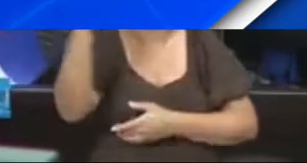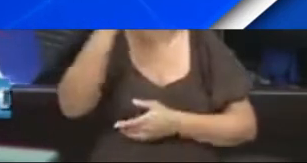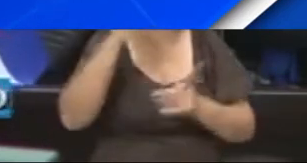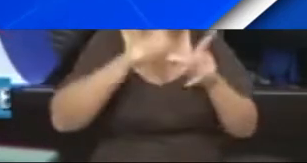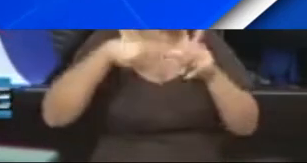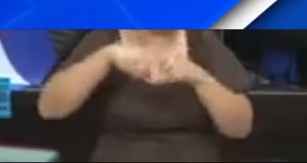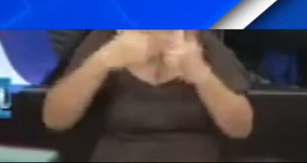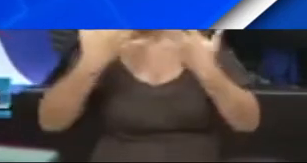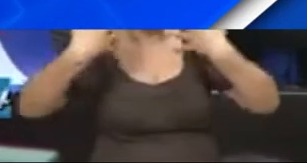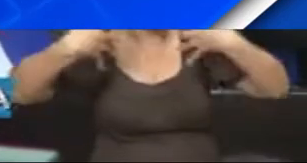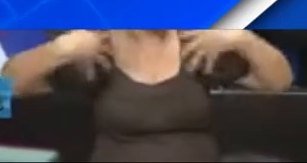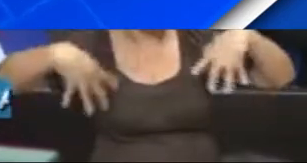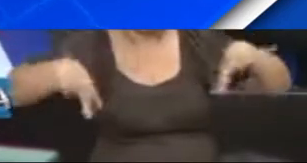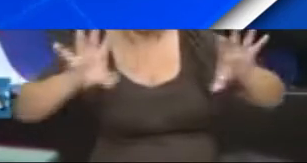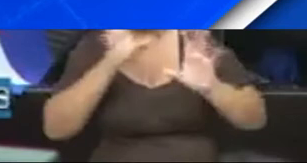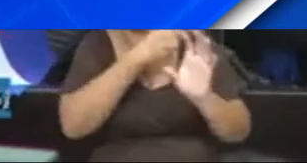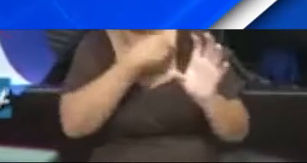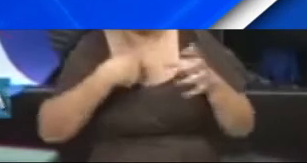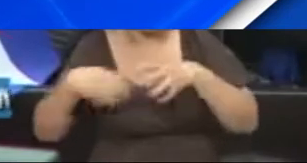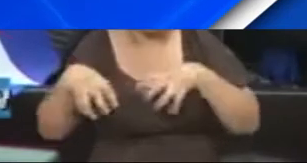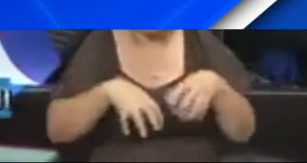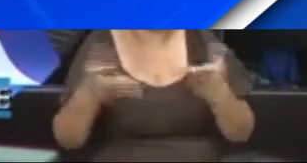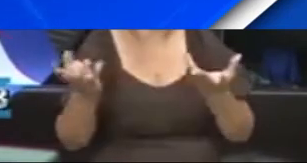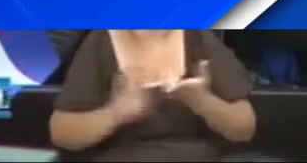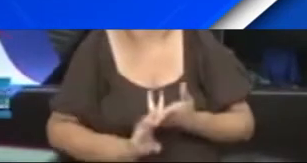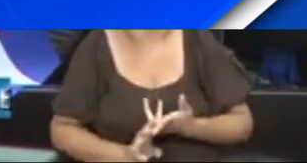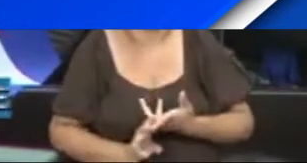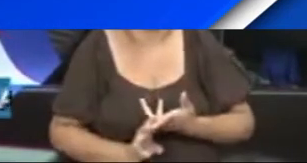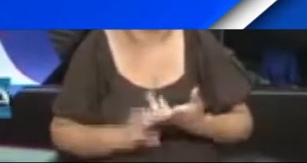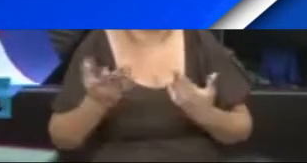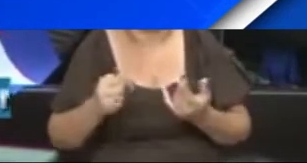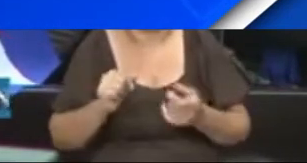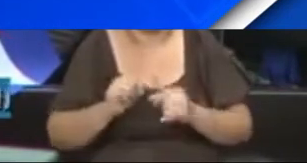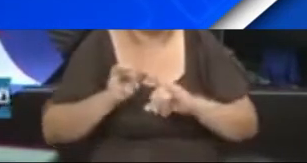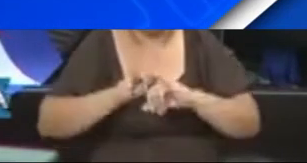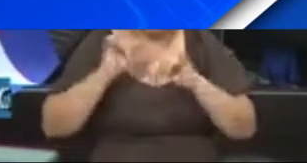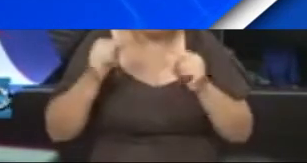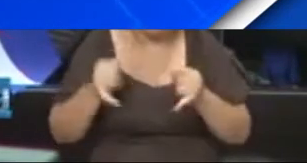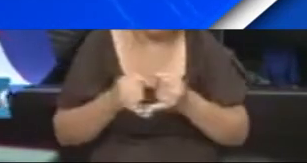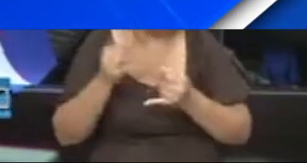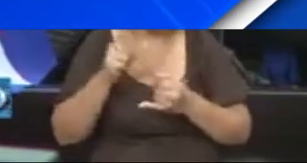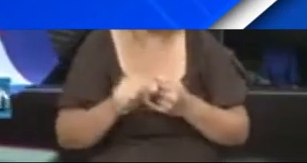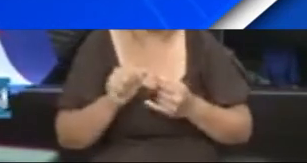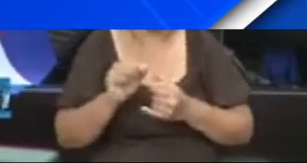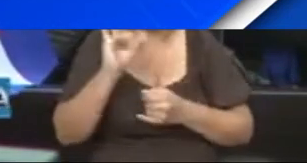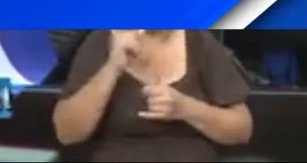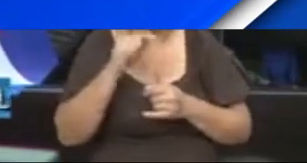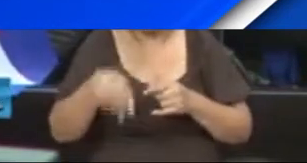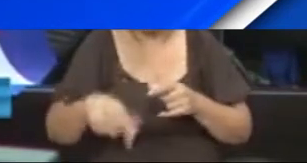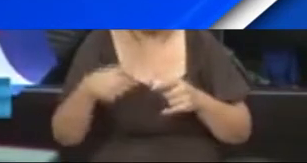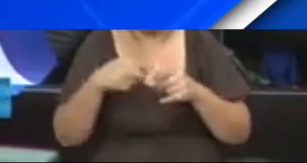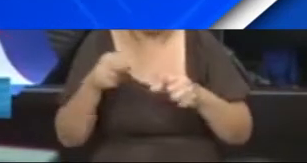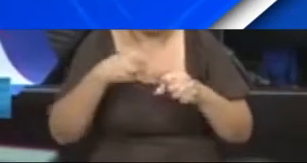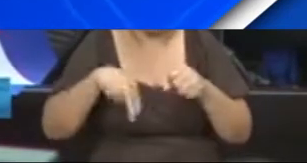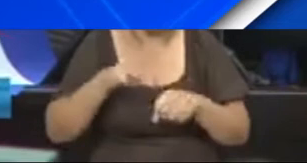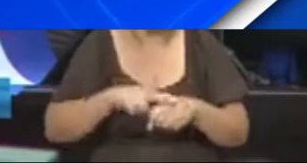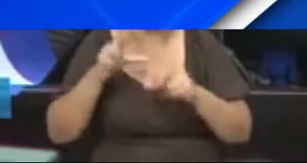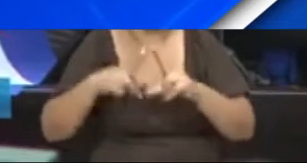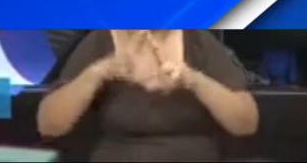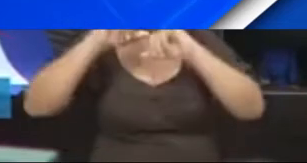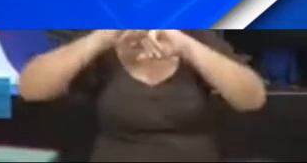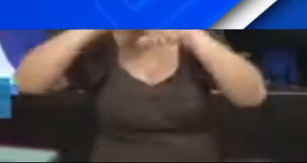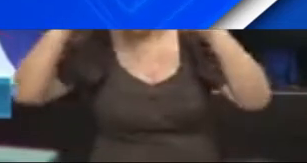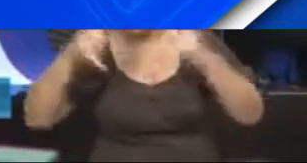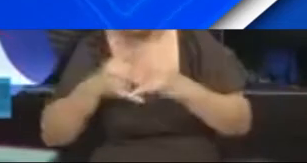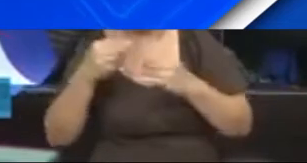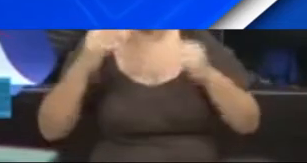cualquier contexto o evento que se transmiten a nivel nacional o internacional. El